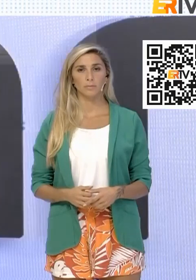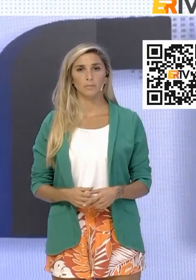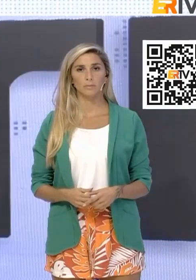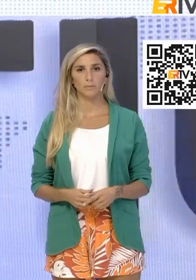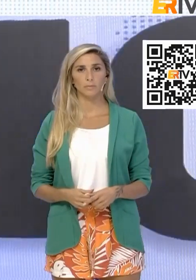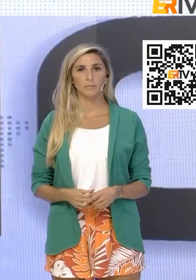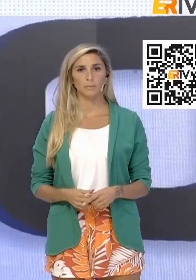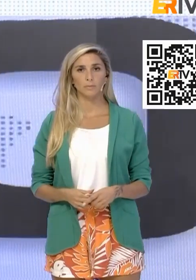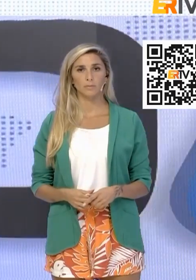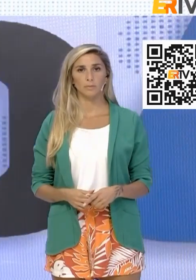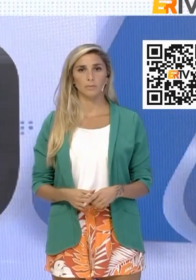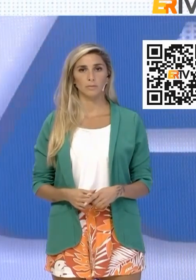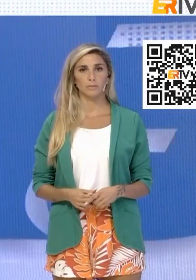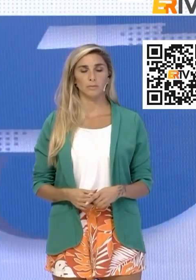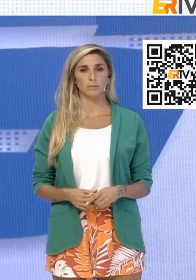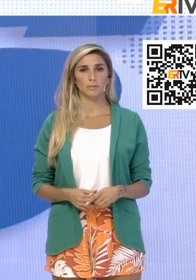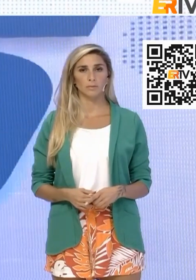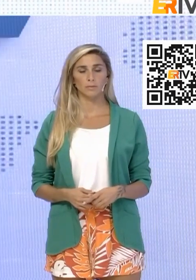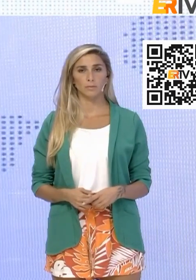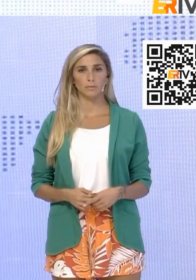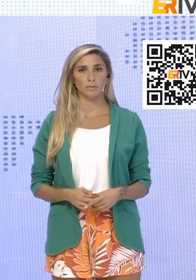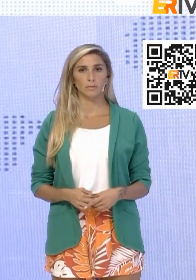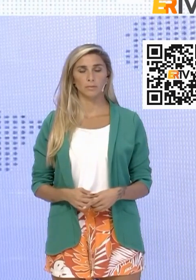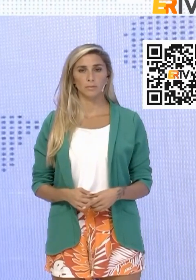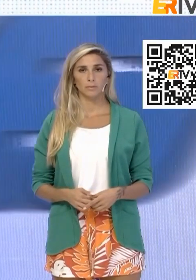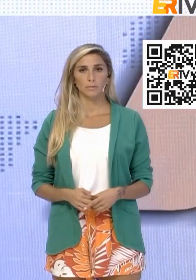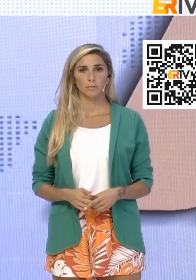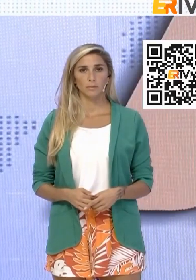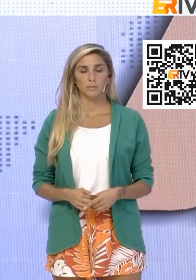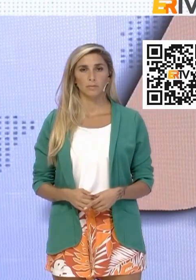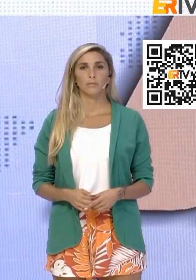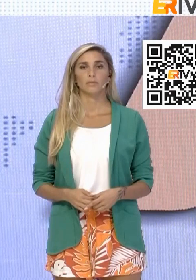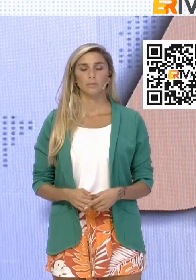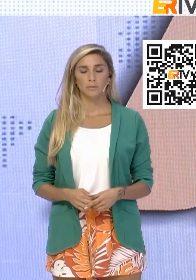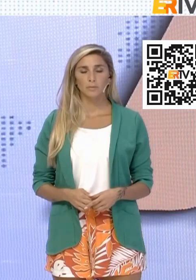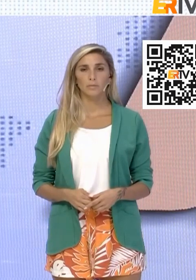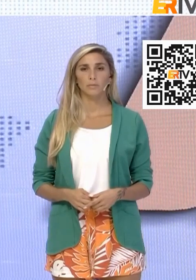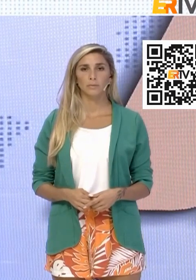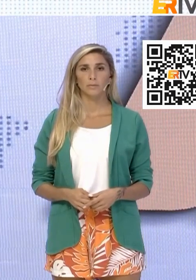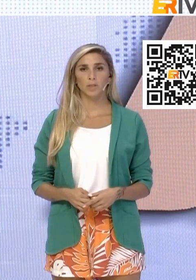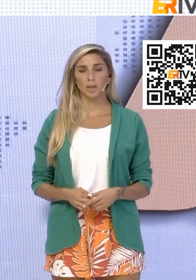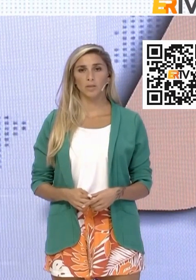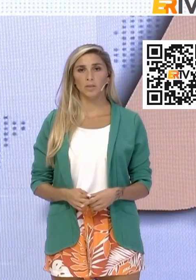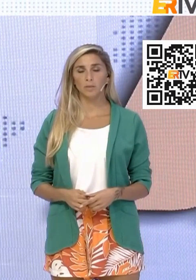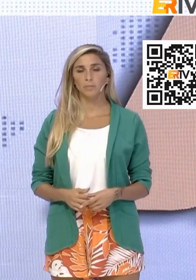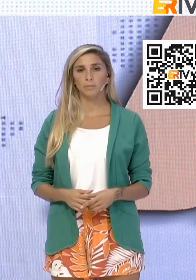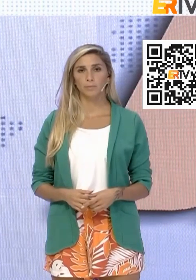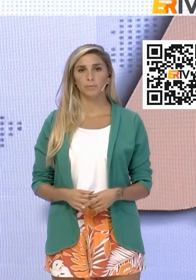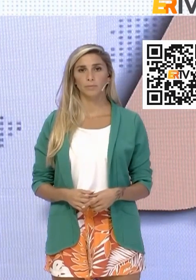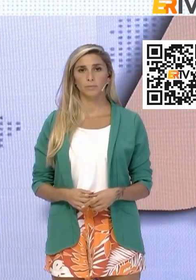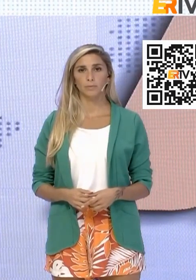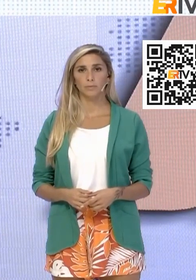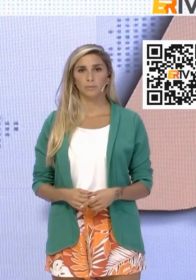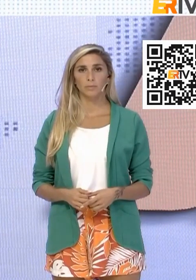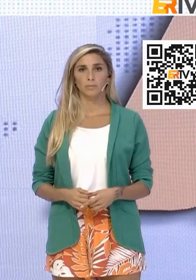obviamente asumimos los beneficios, pero también debemos asumir los riesgos que implica ese uso. Sí, no sí, así sí, la generación